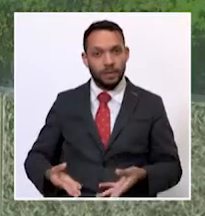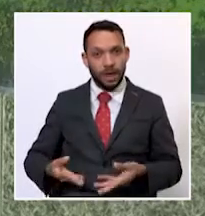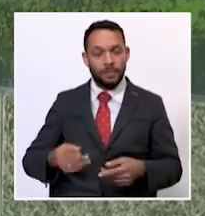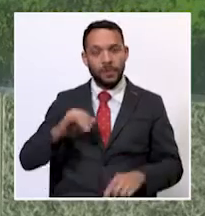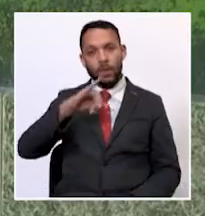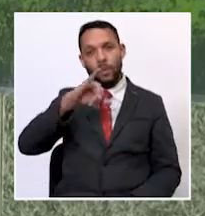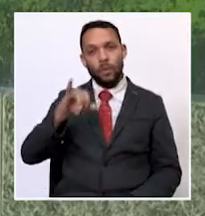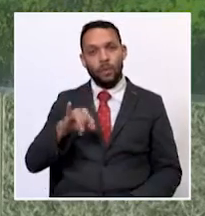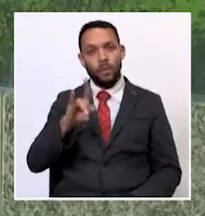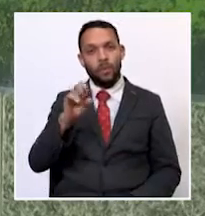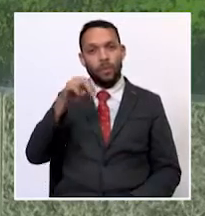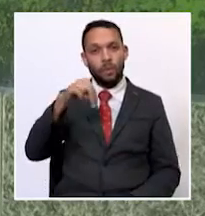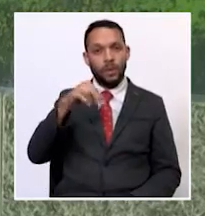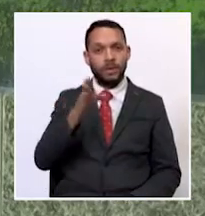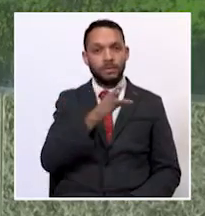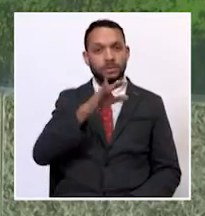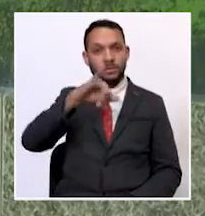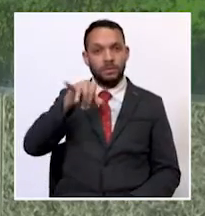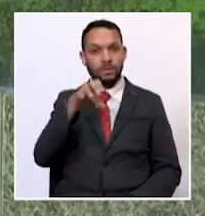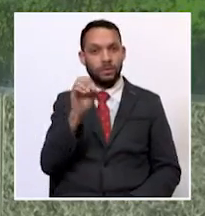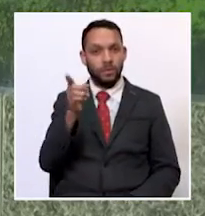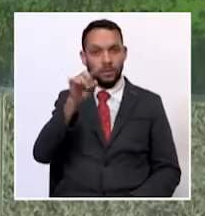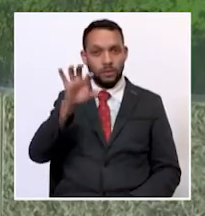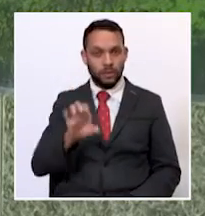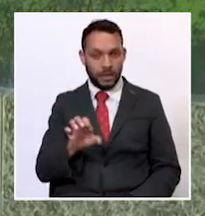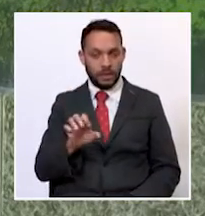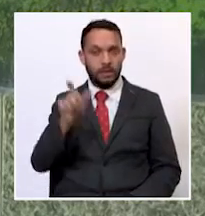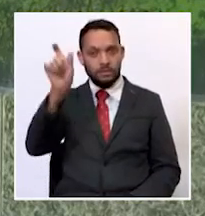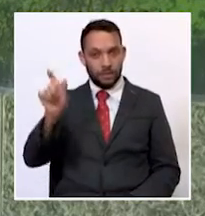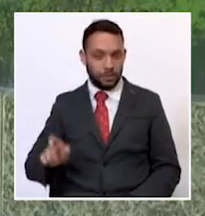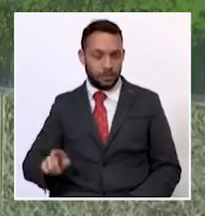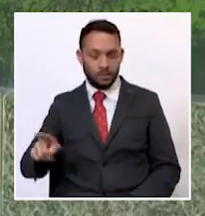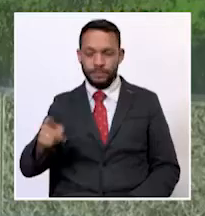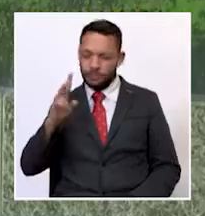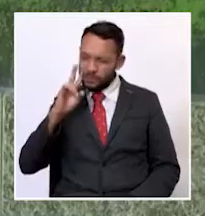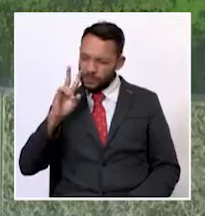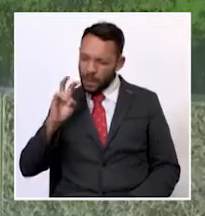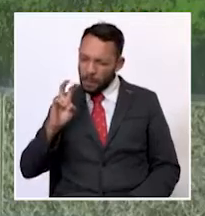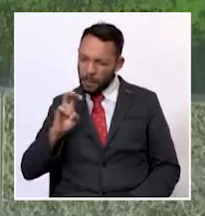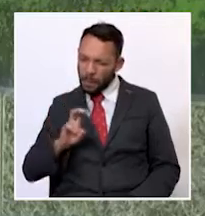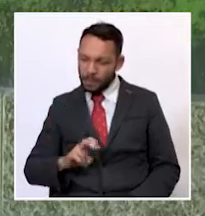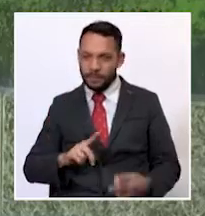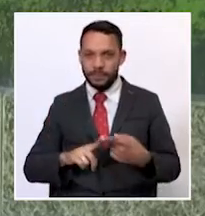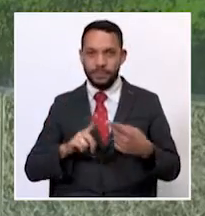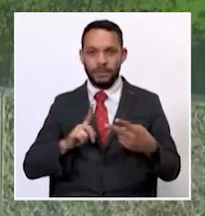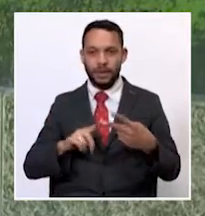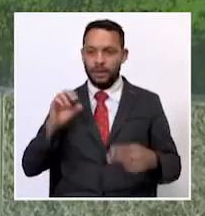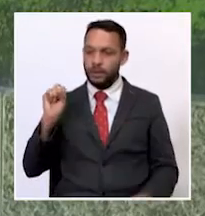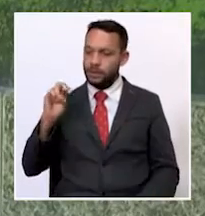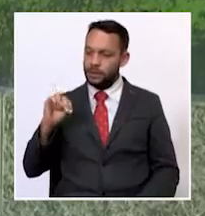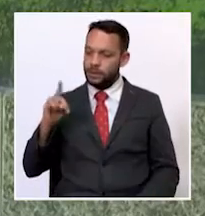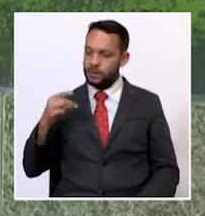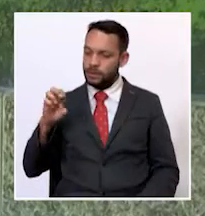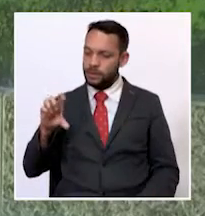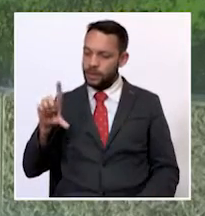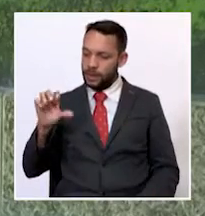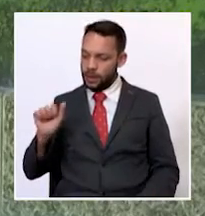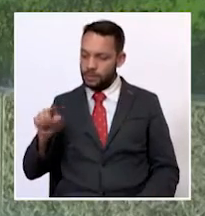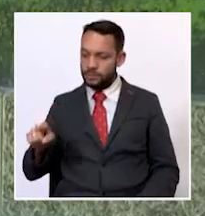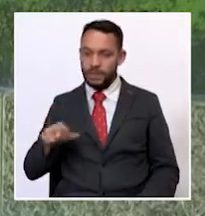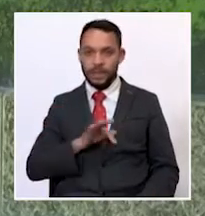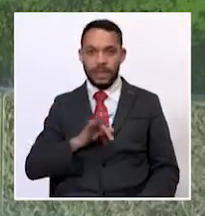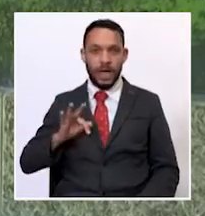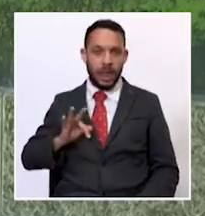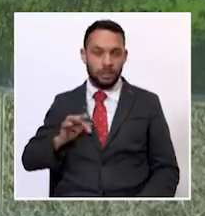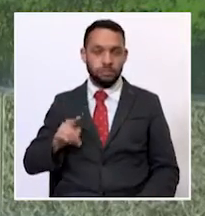paciente de colon, que también es visto por la medicina china, para poder tener a Ángela, al niño, en terapia,